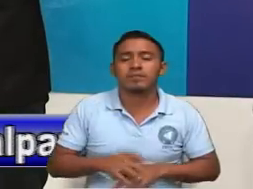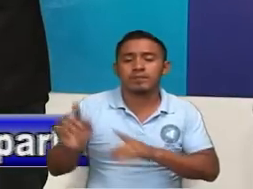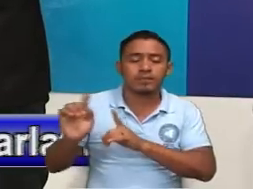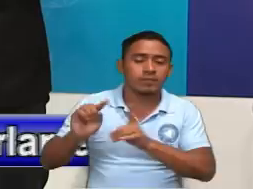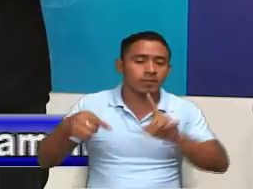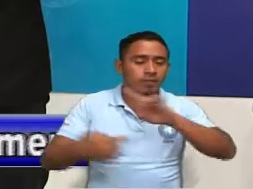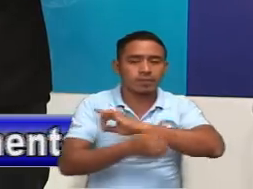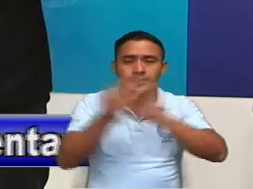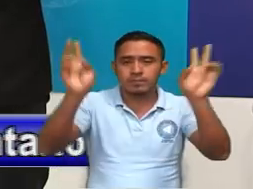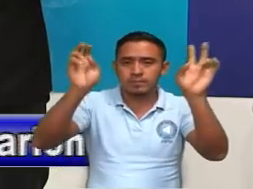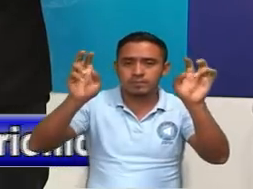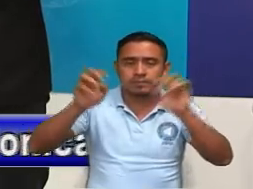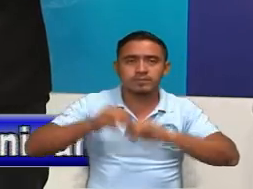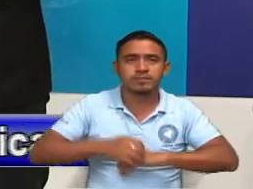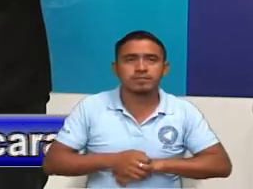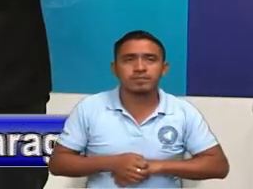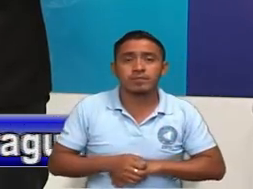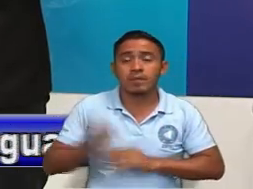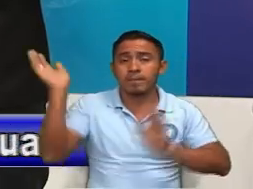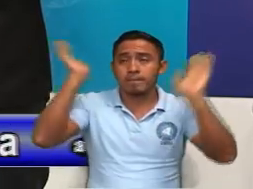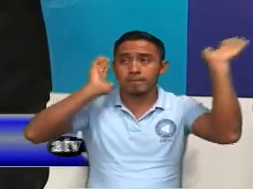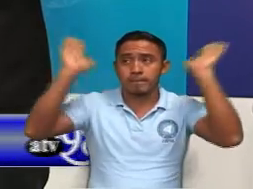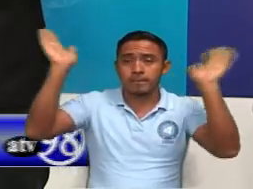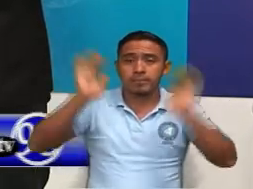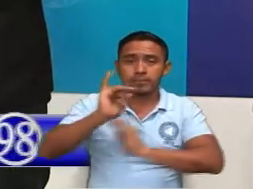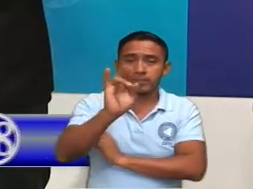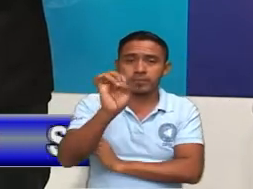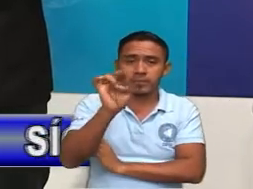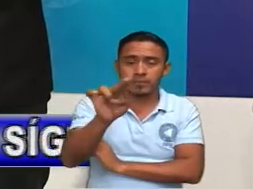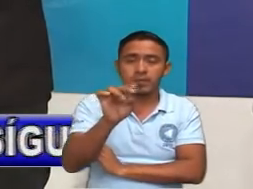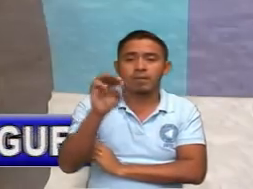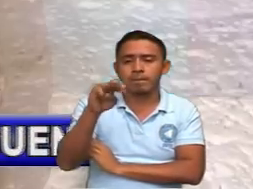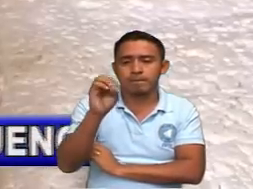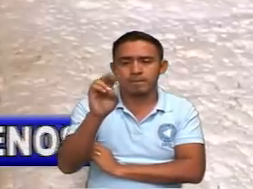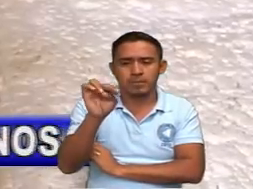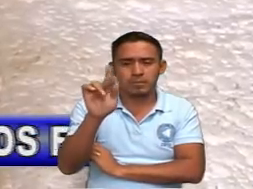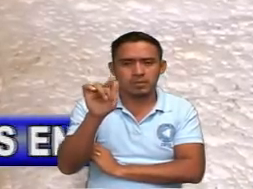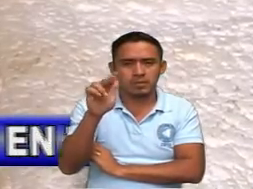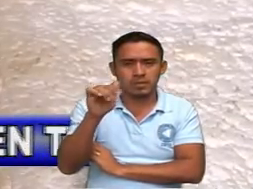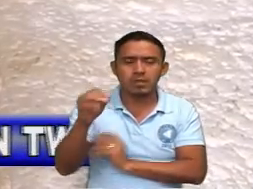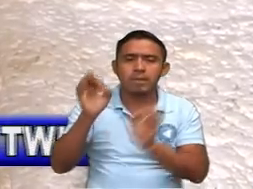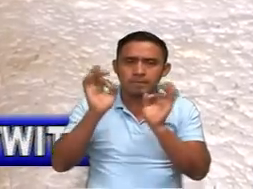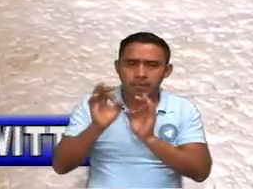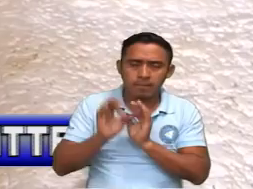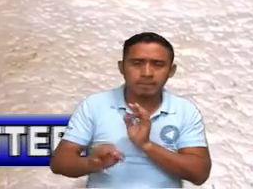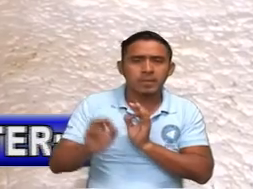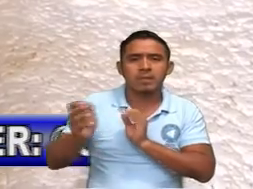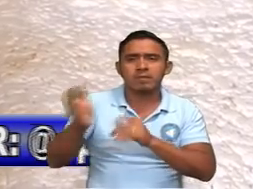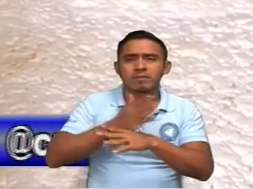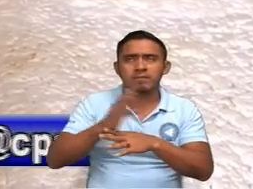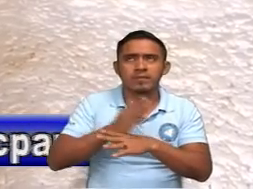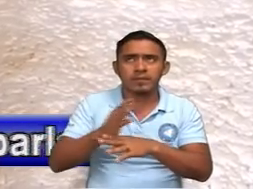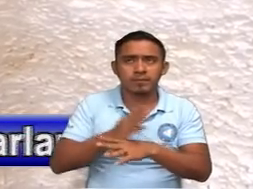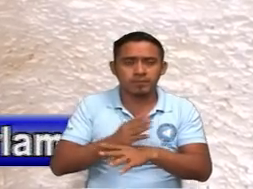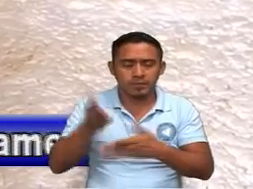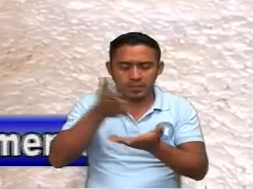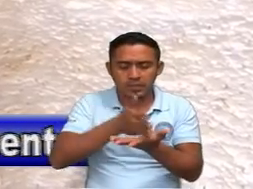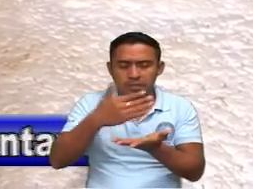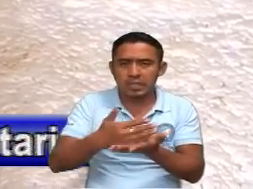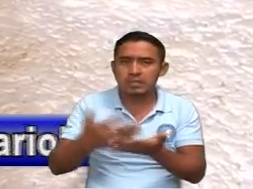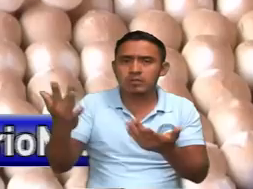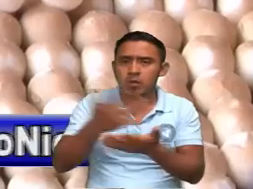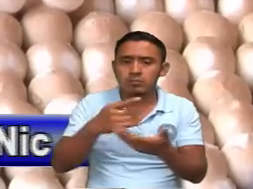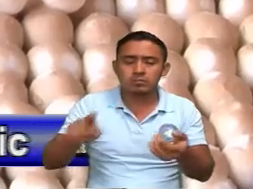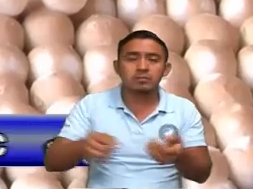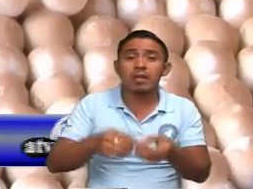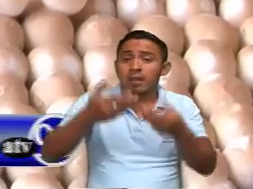Cambiamos totalmente de tema, porque en el mercado Iván Montenegro se encuentra abastecido de productos lácteos. Al respecto, la